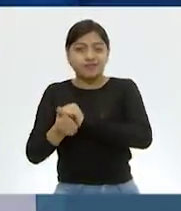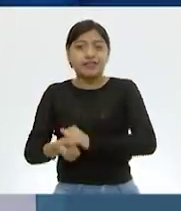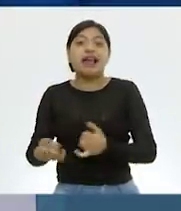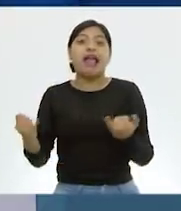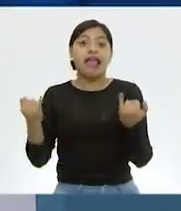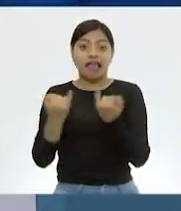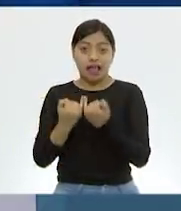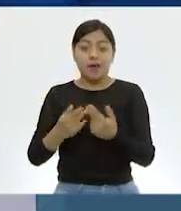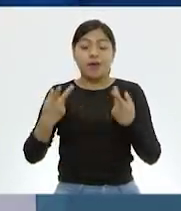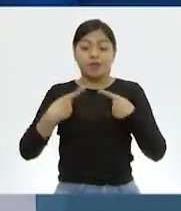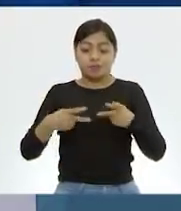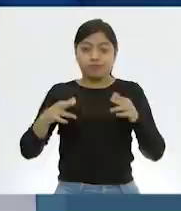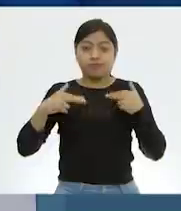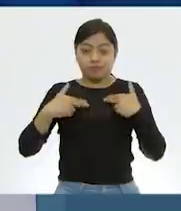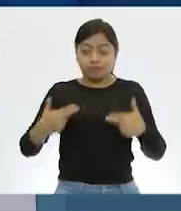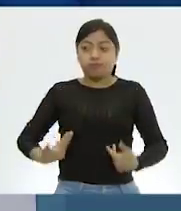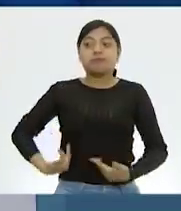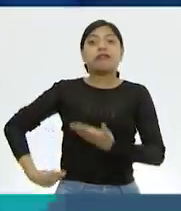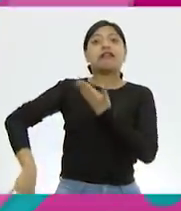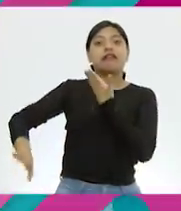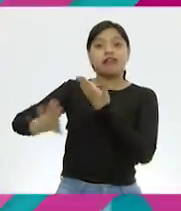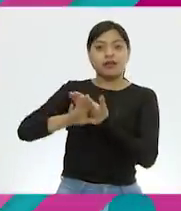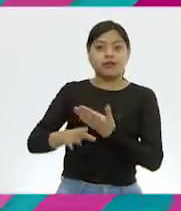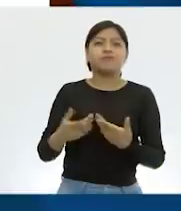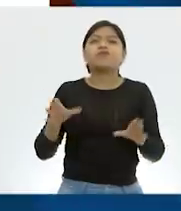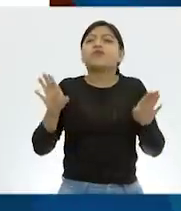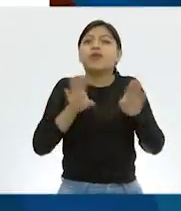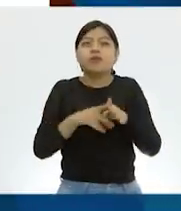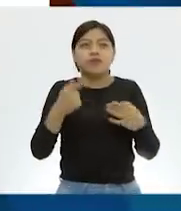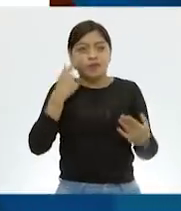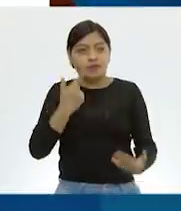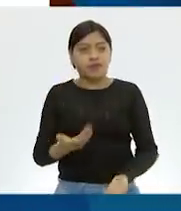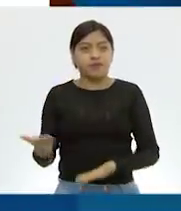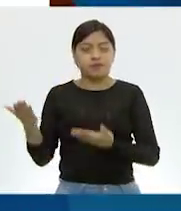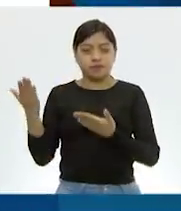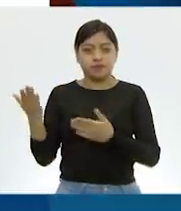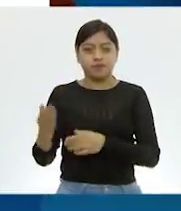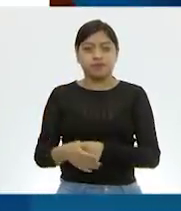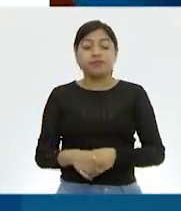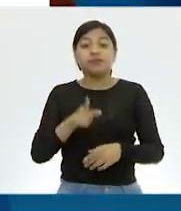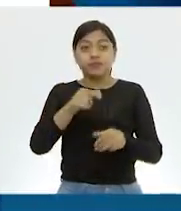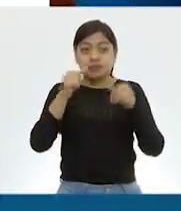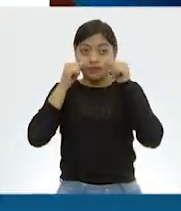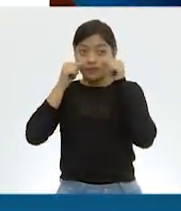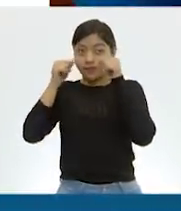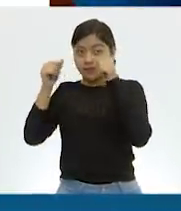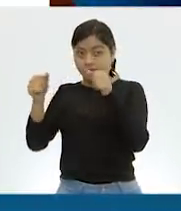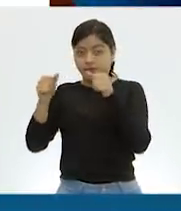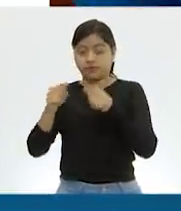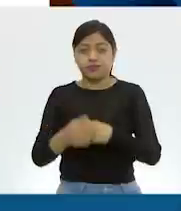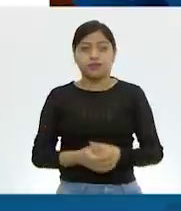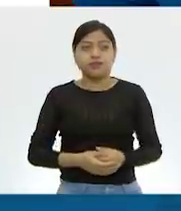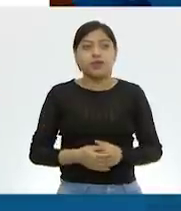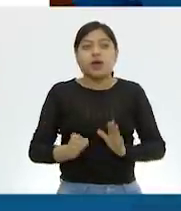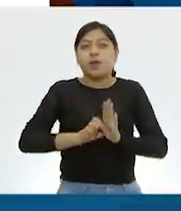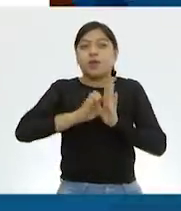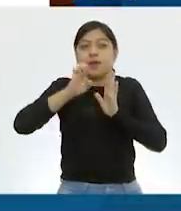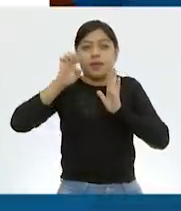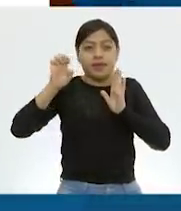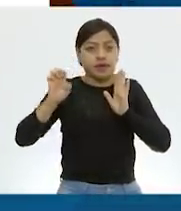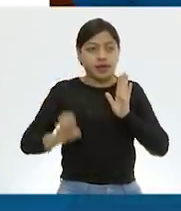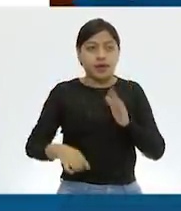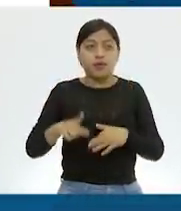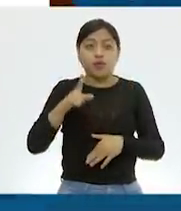afectarnos a nosotros como humanos. Veamos un ejemplo. Pongan mucha atención. Si quitamos a